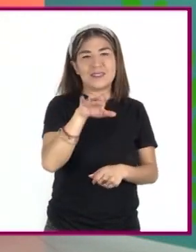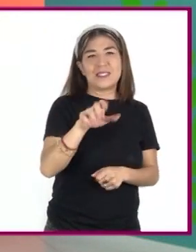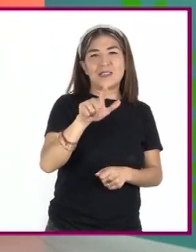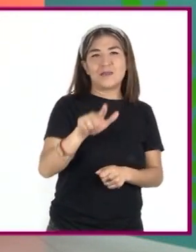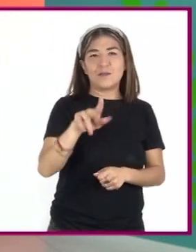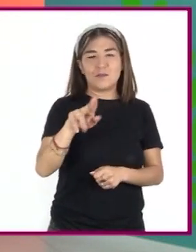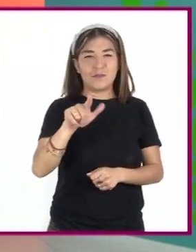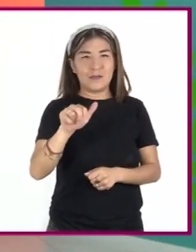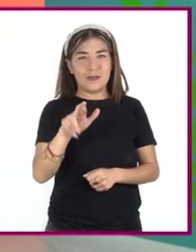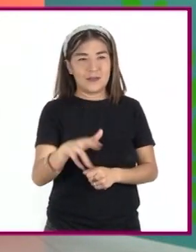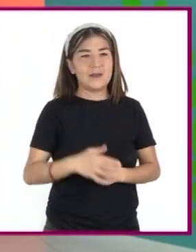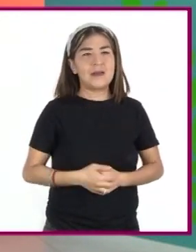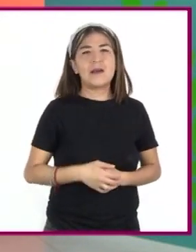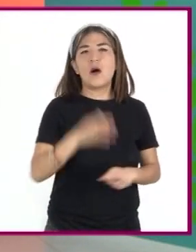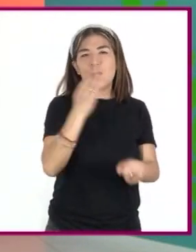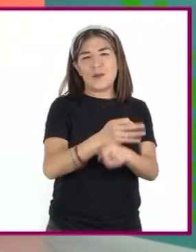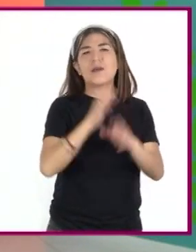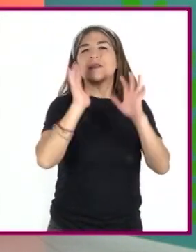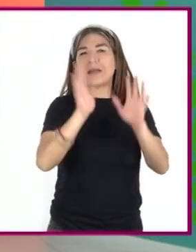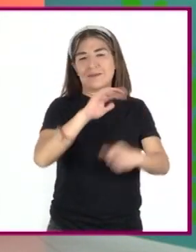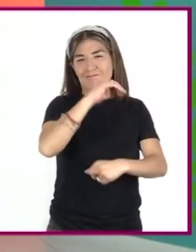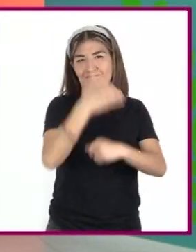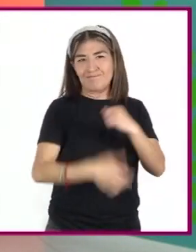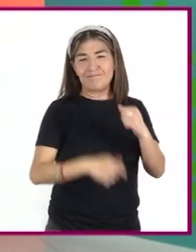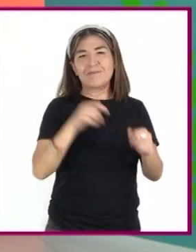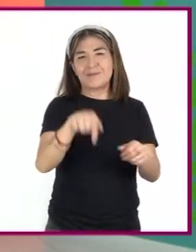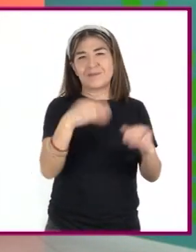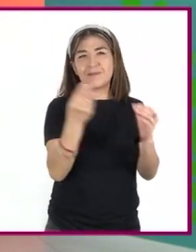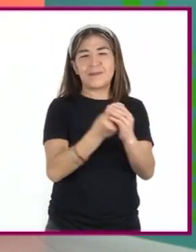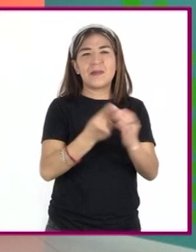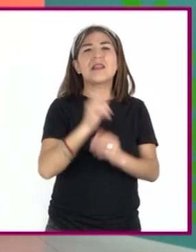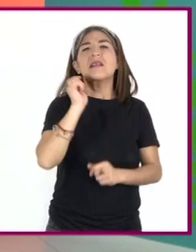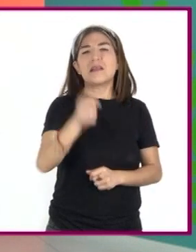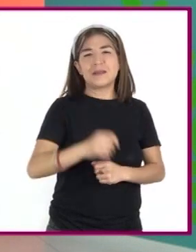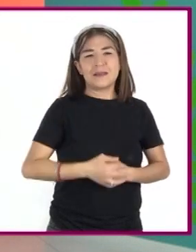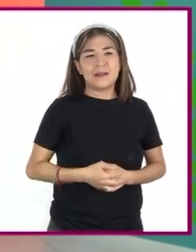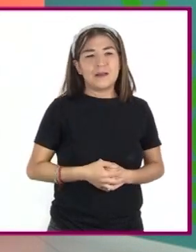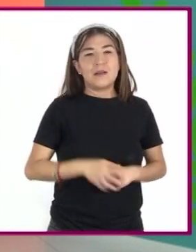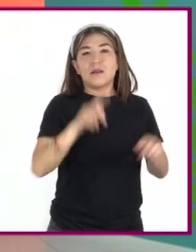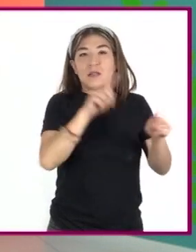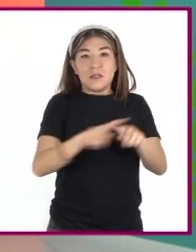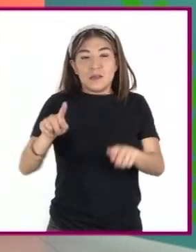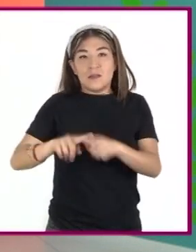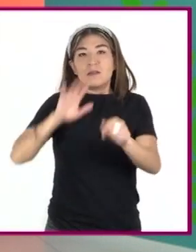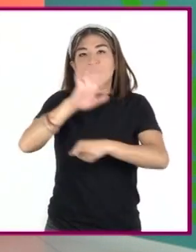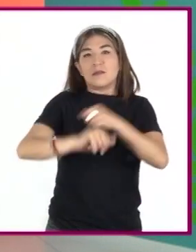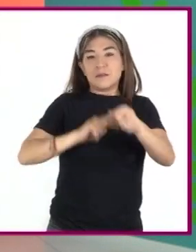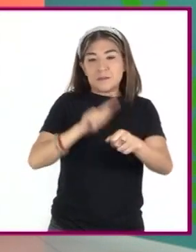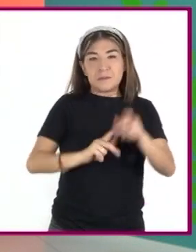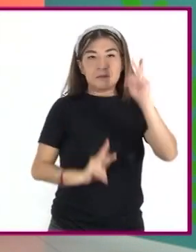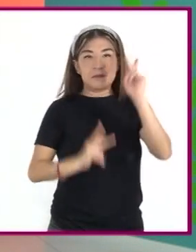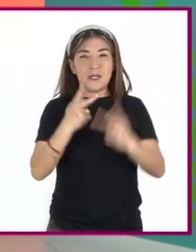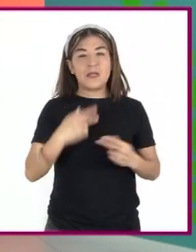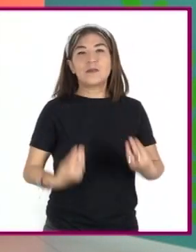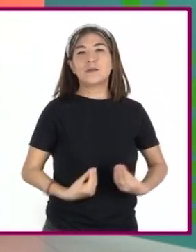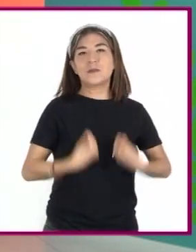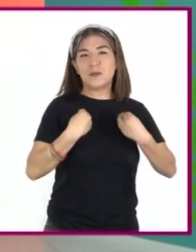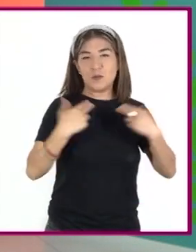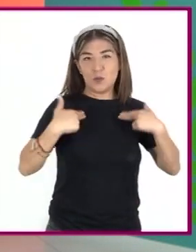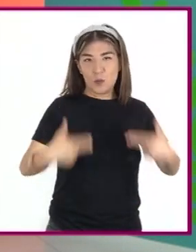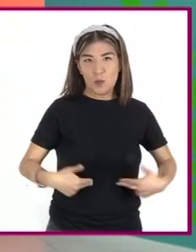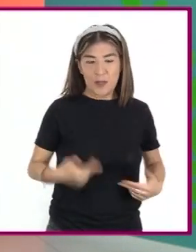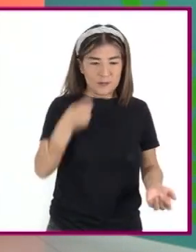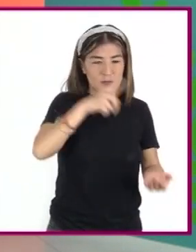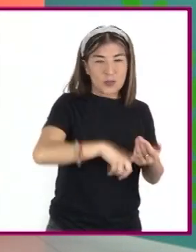sesión, podemos concluir que todos los seres vivos que existen en la Tierra están constituidos por lo menos de una